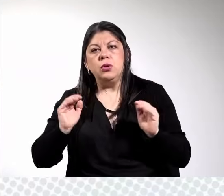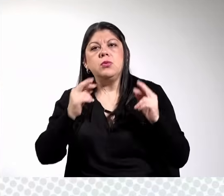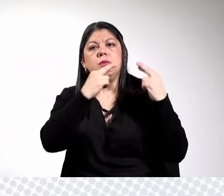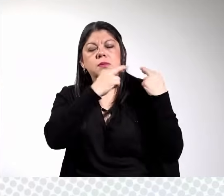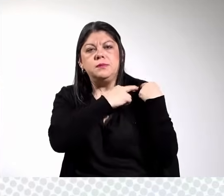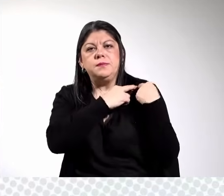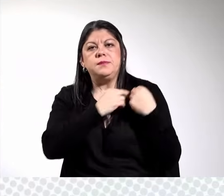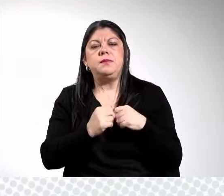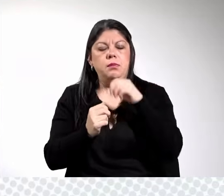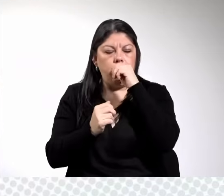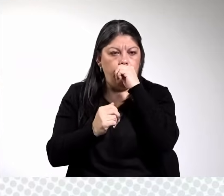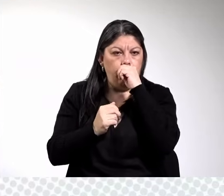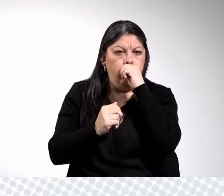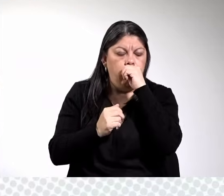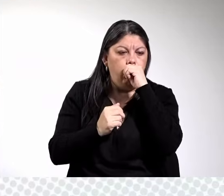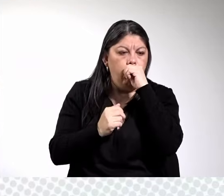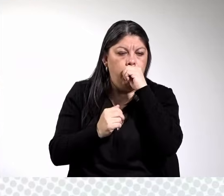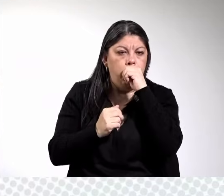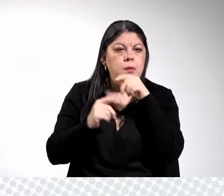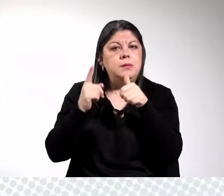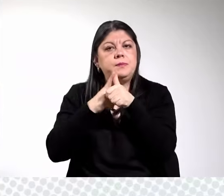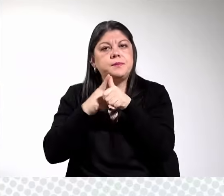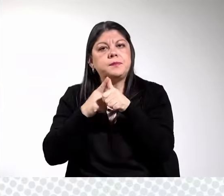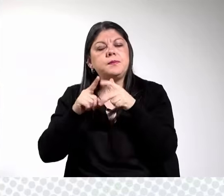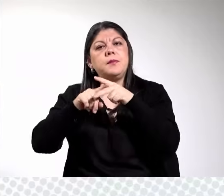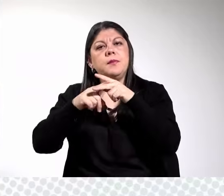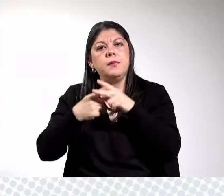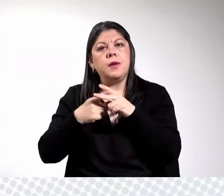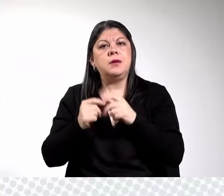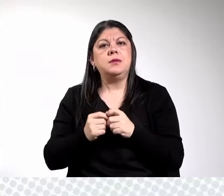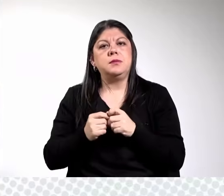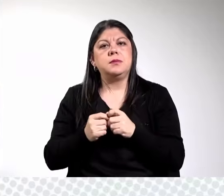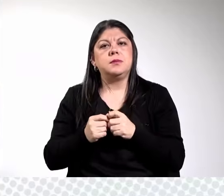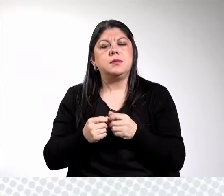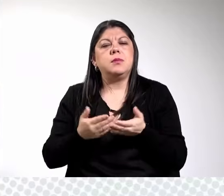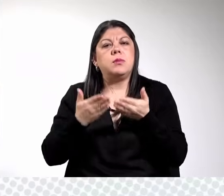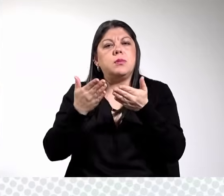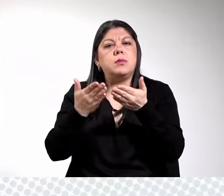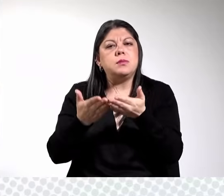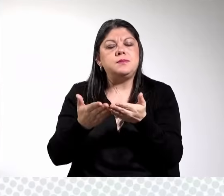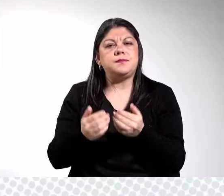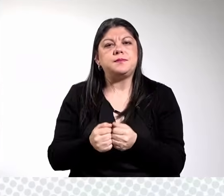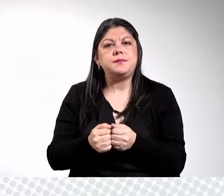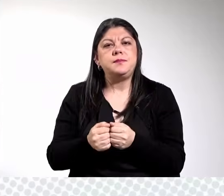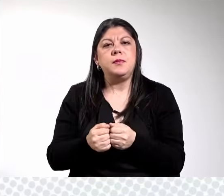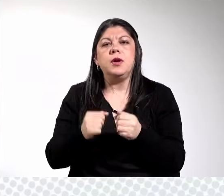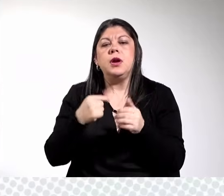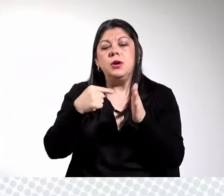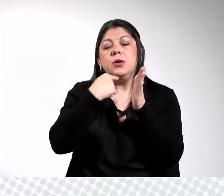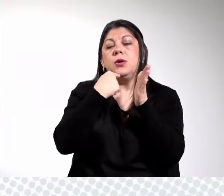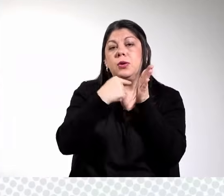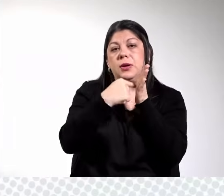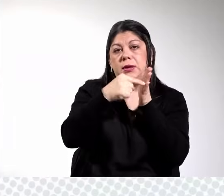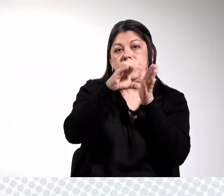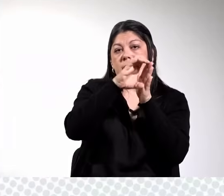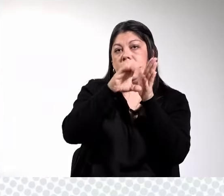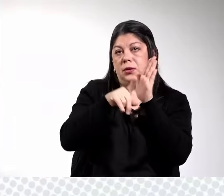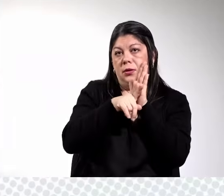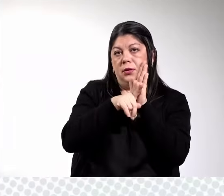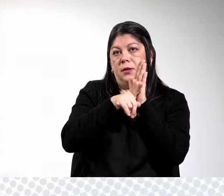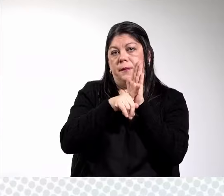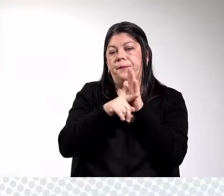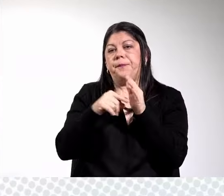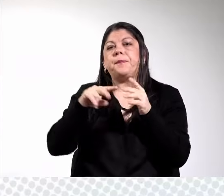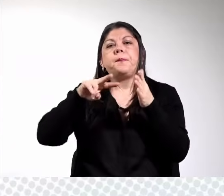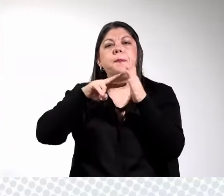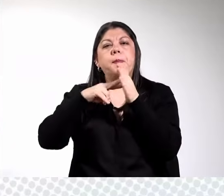Entonces, primero vamos a comenzar por ejecutar eso que está en la Constitución Política. Eso va a